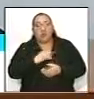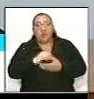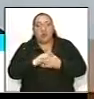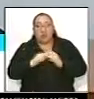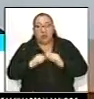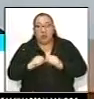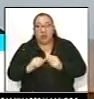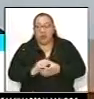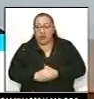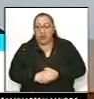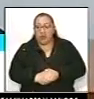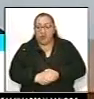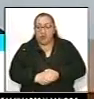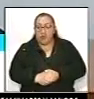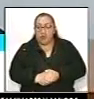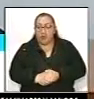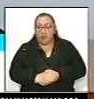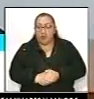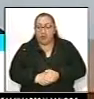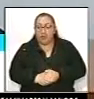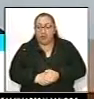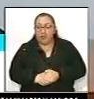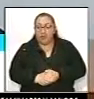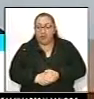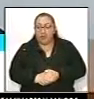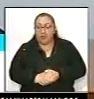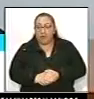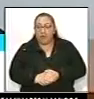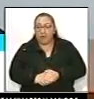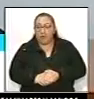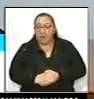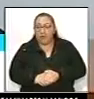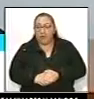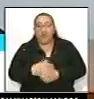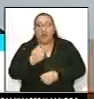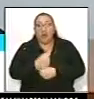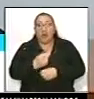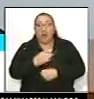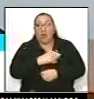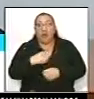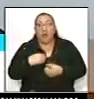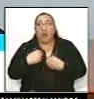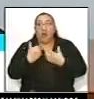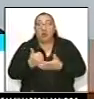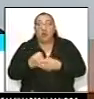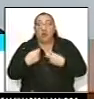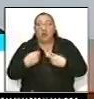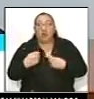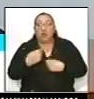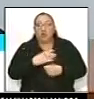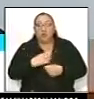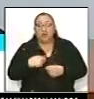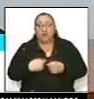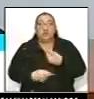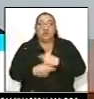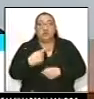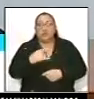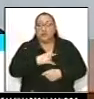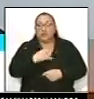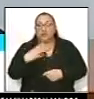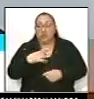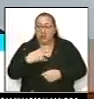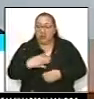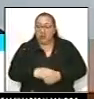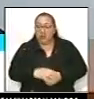permanencia y ya podrían trabajar, quizás al Estado mismo les convendría económicamente, ¿no? Porque el gasto del Estado para una universidad